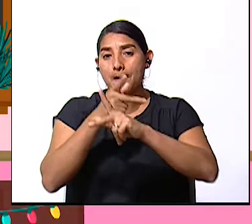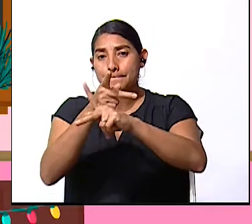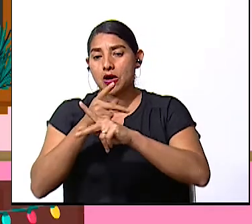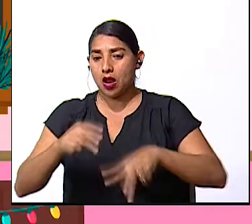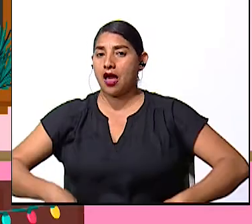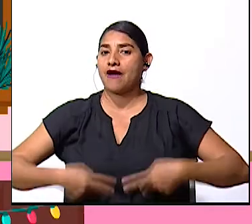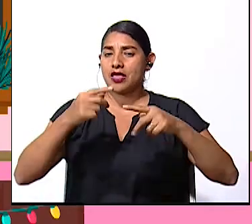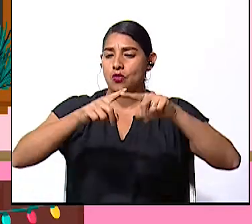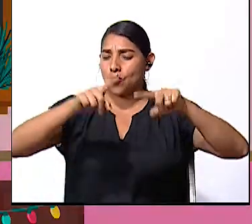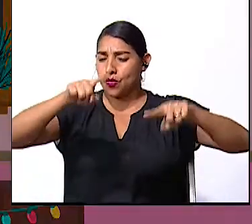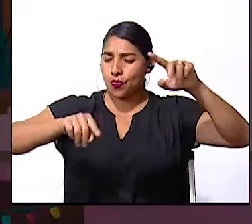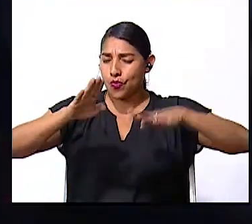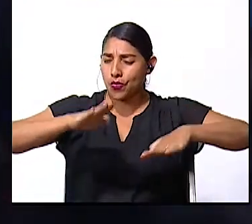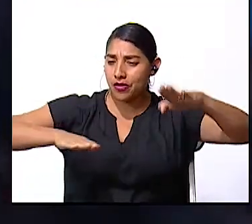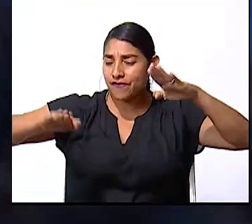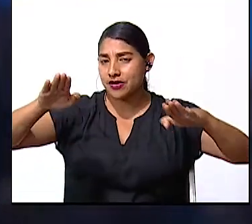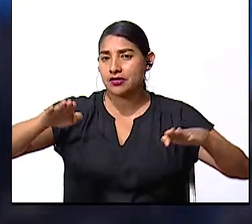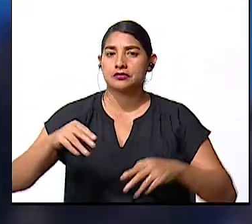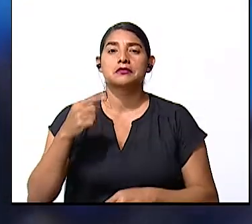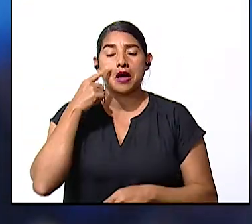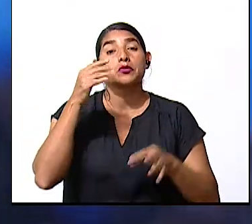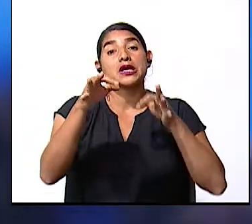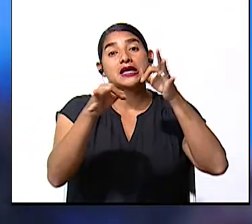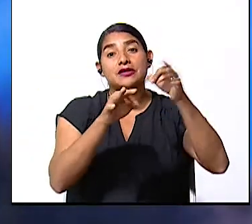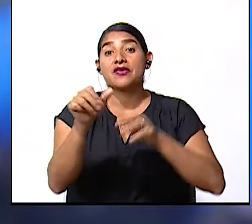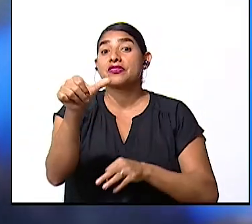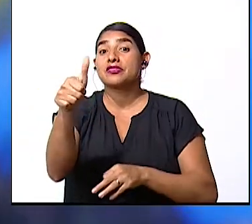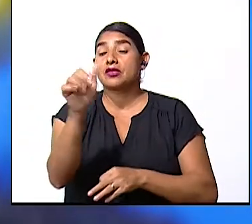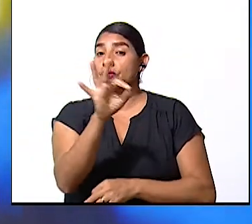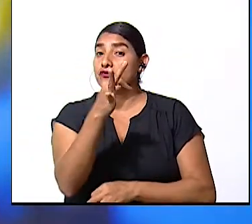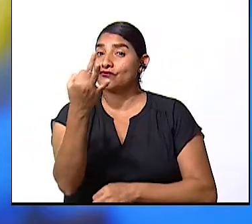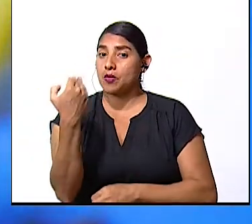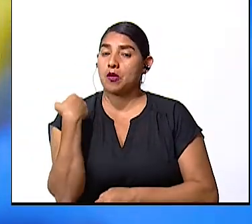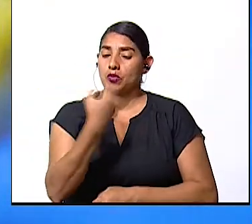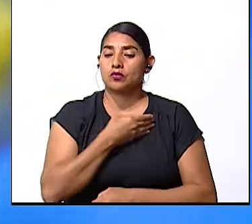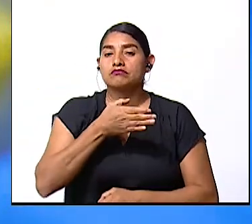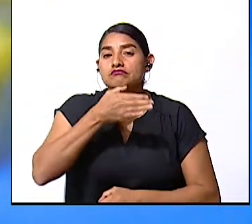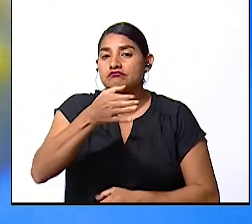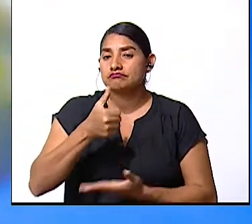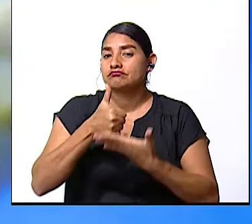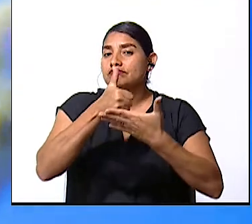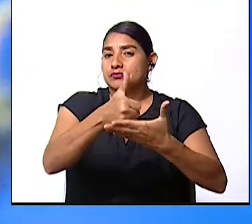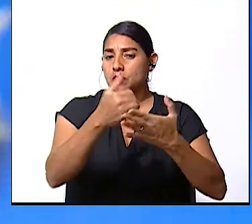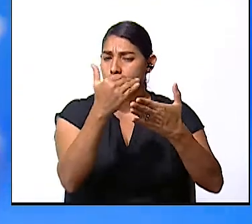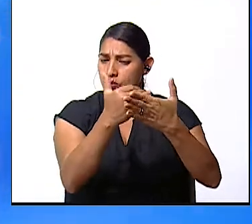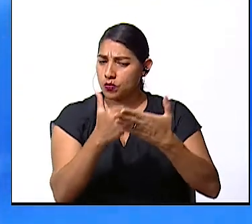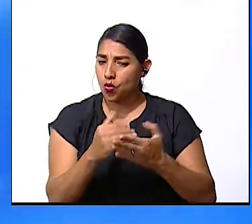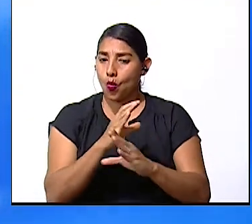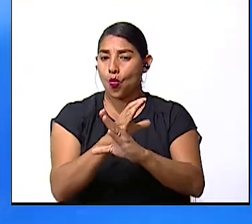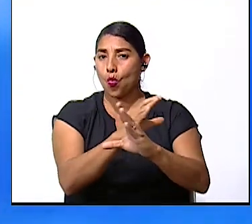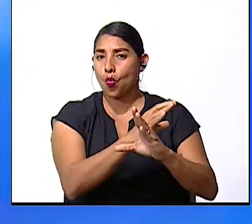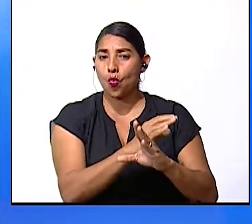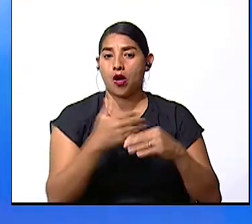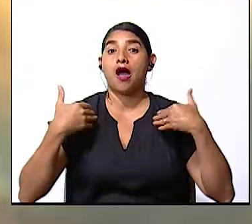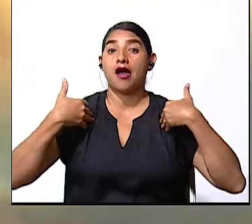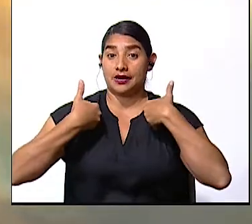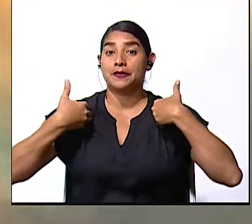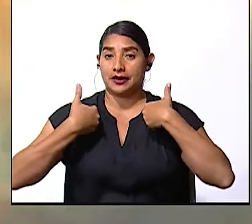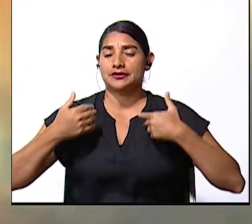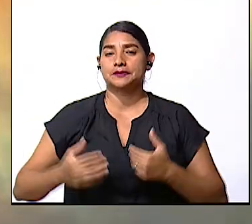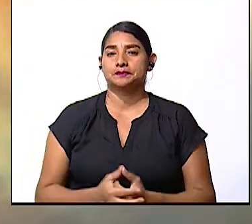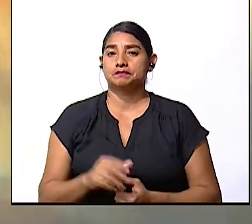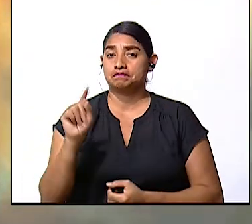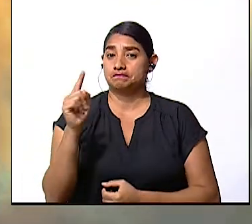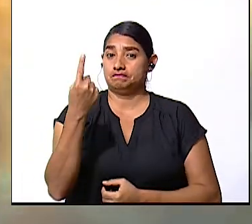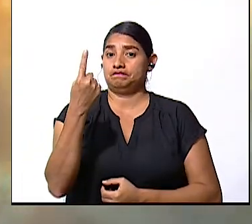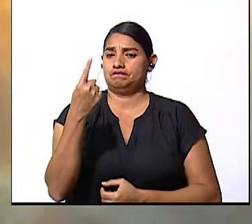la biodiversidad. Vamos a explicarte 10 maneras para contribuir a conservar las especies de animales.